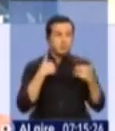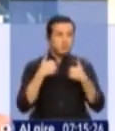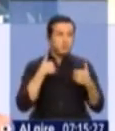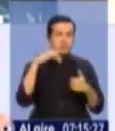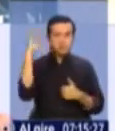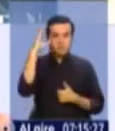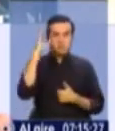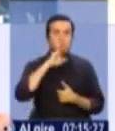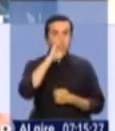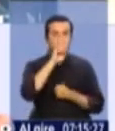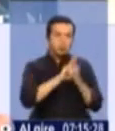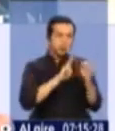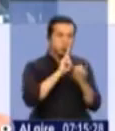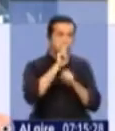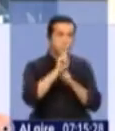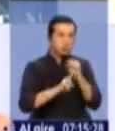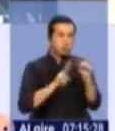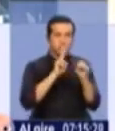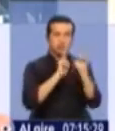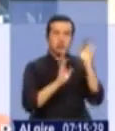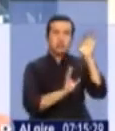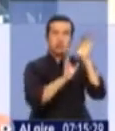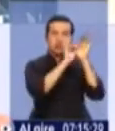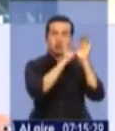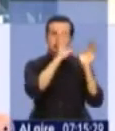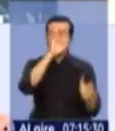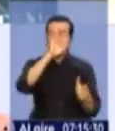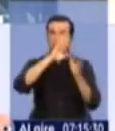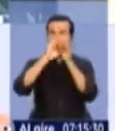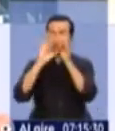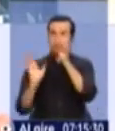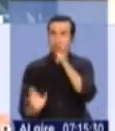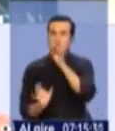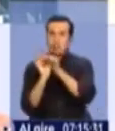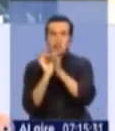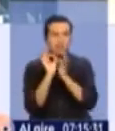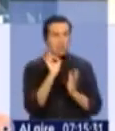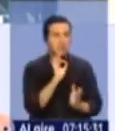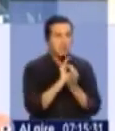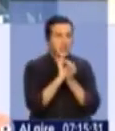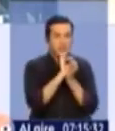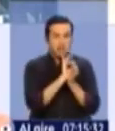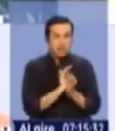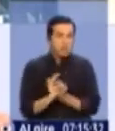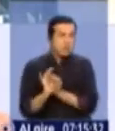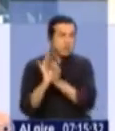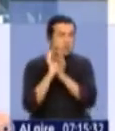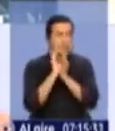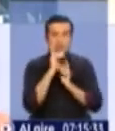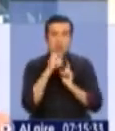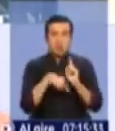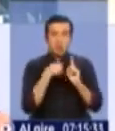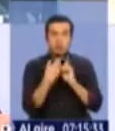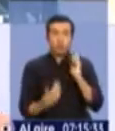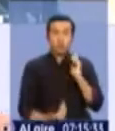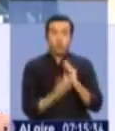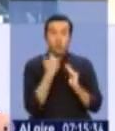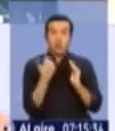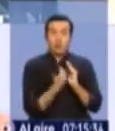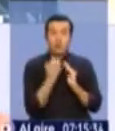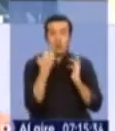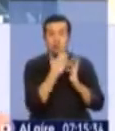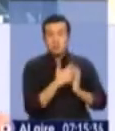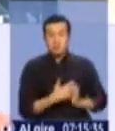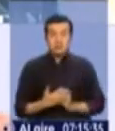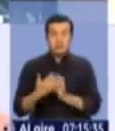años redacción se va a establecer esas redes como para poder generar todo ese circuito de arte